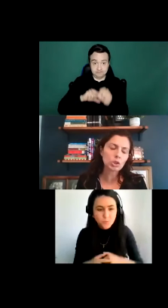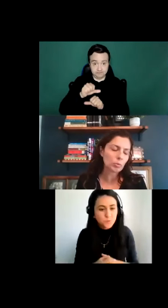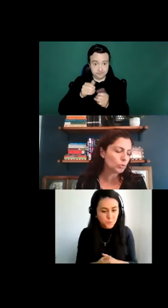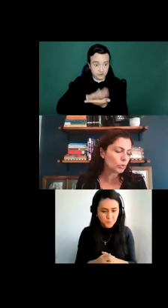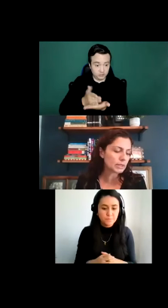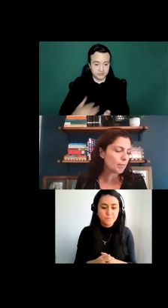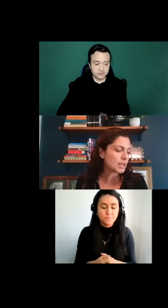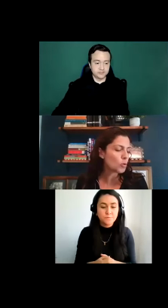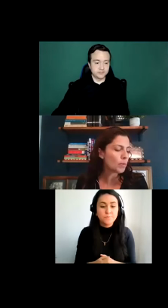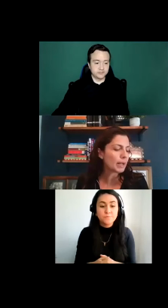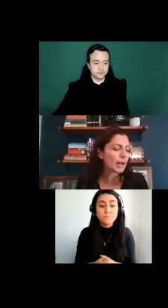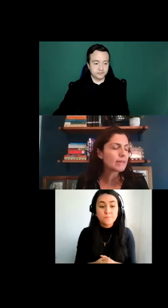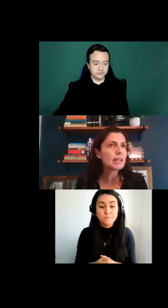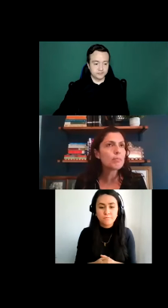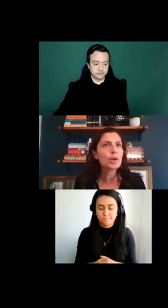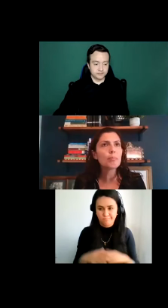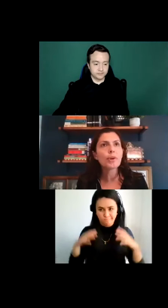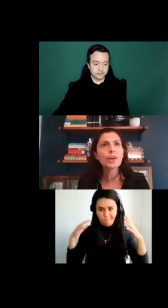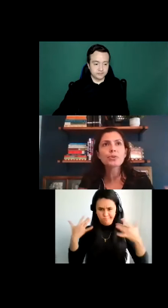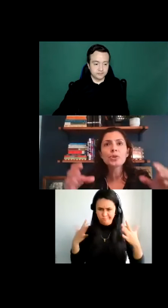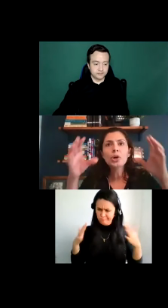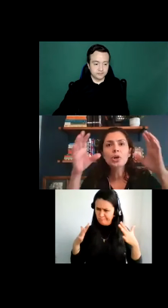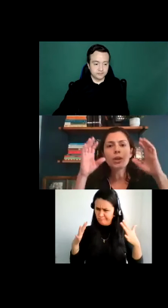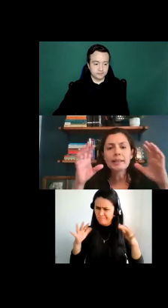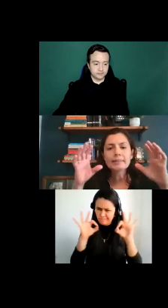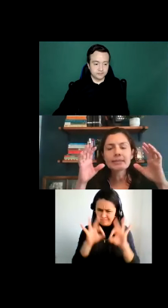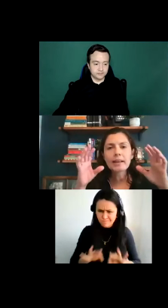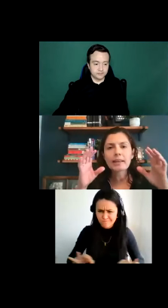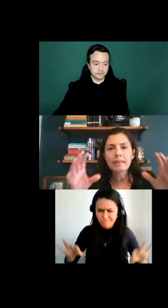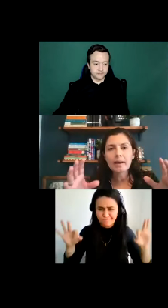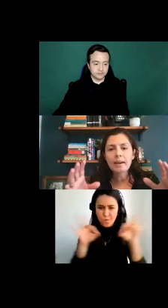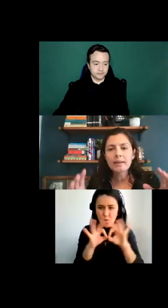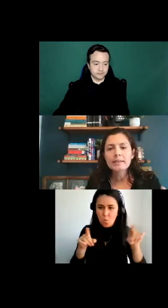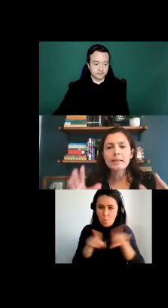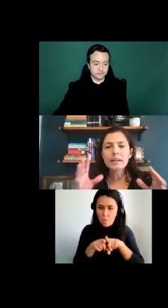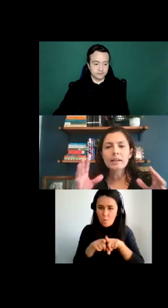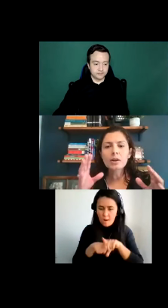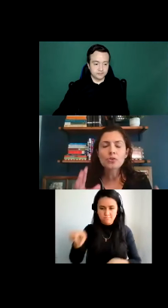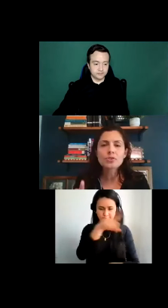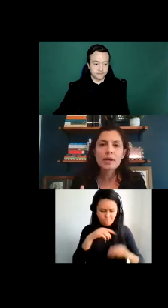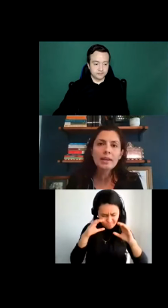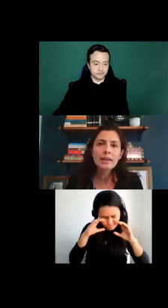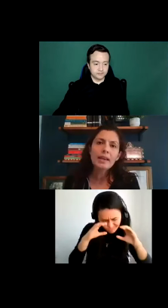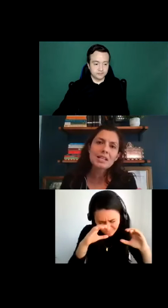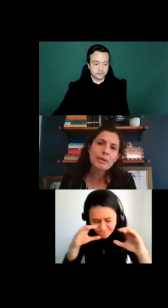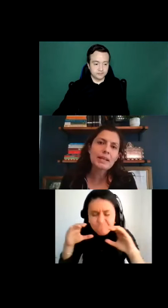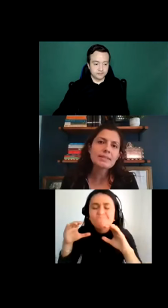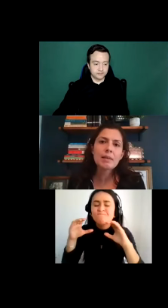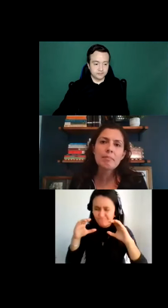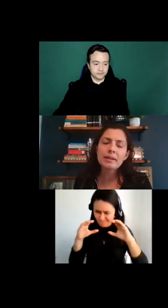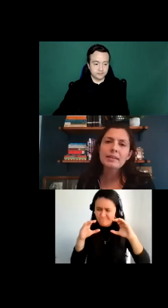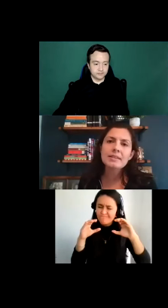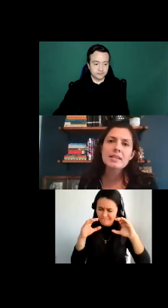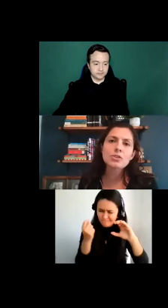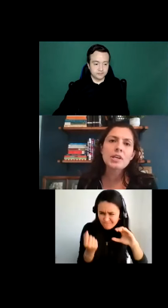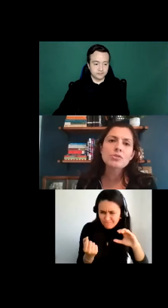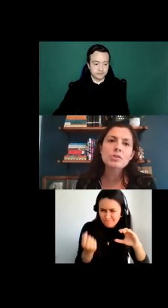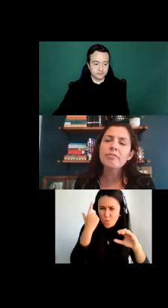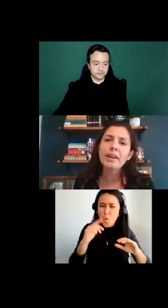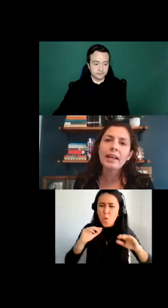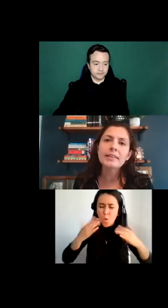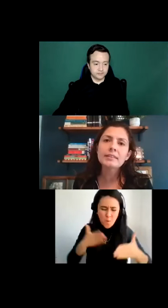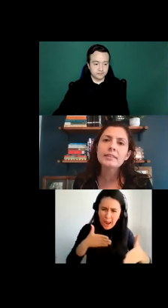El otro punto que también es súper clave es el de poder ponernos los lentes de la equidad, de reconocer que la experiencia de las barreras de acceso de